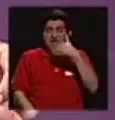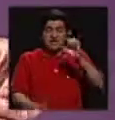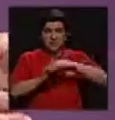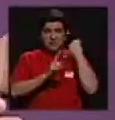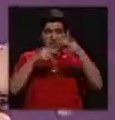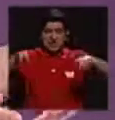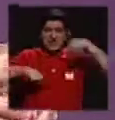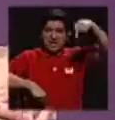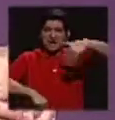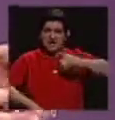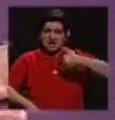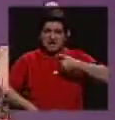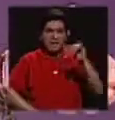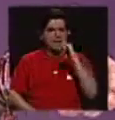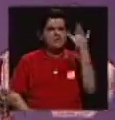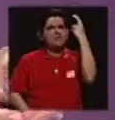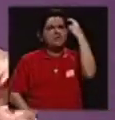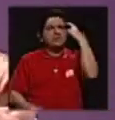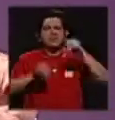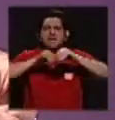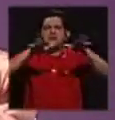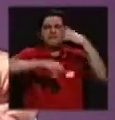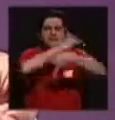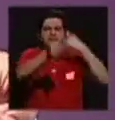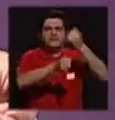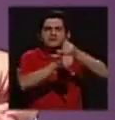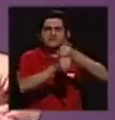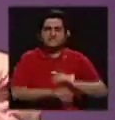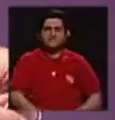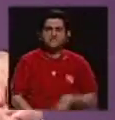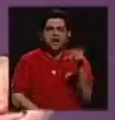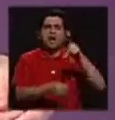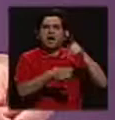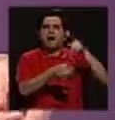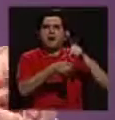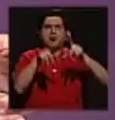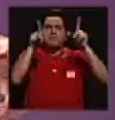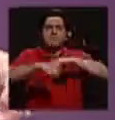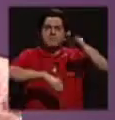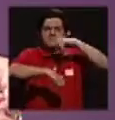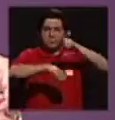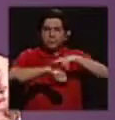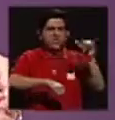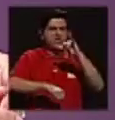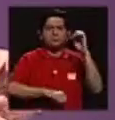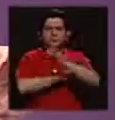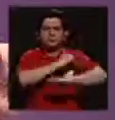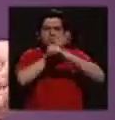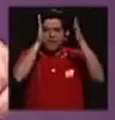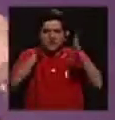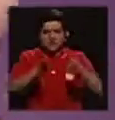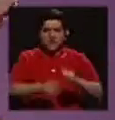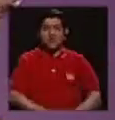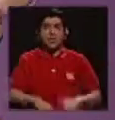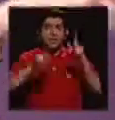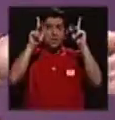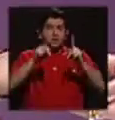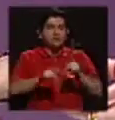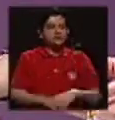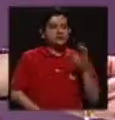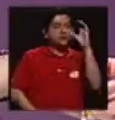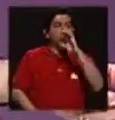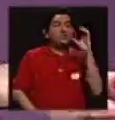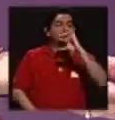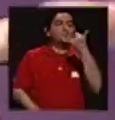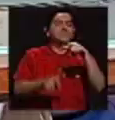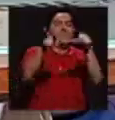lo que nos hace pensar también en redes internacionales, en donde participan nacionales, participan extranjeros, desde personas que reclutan